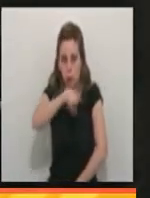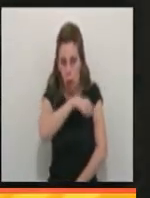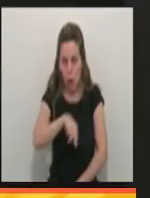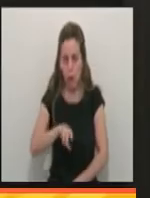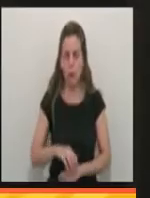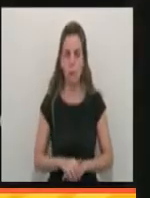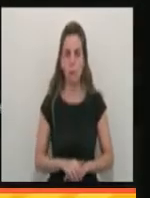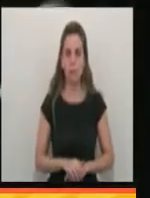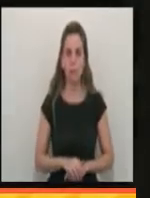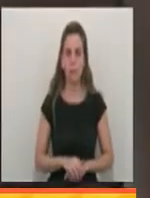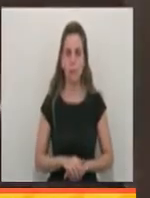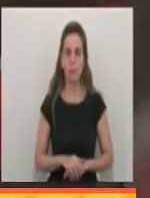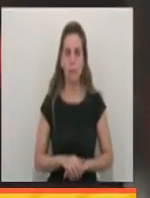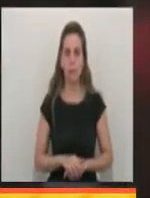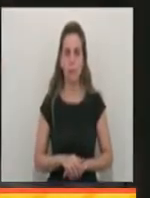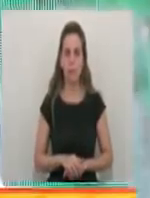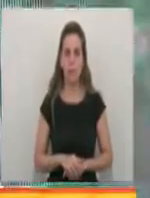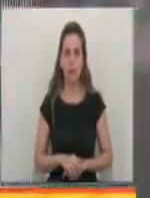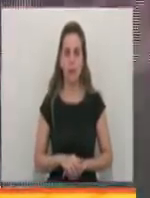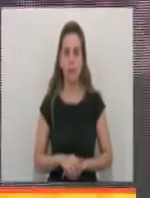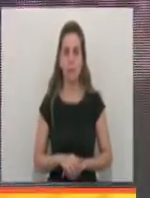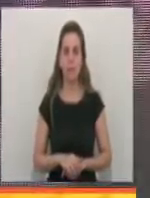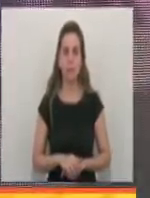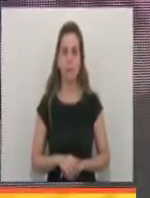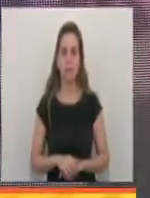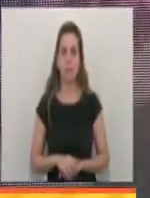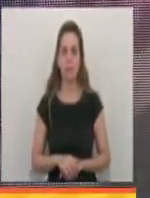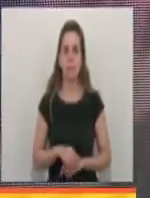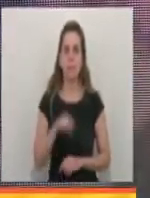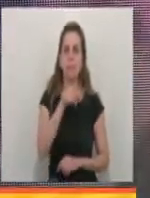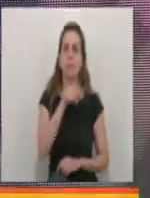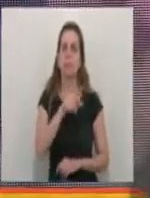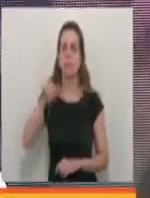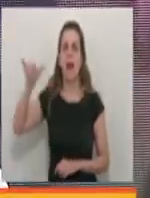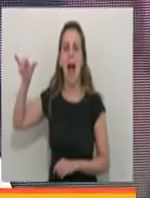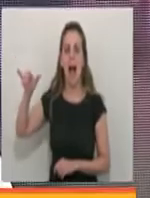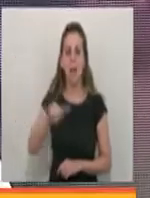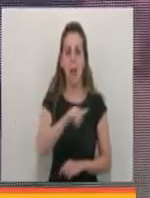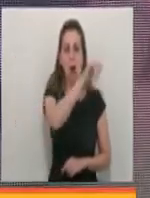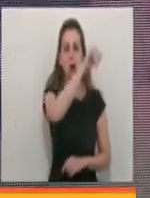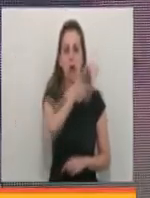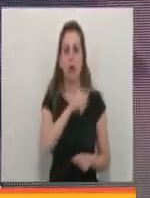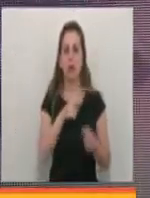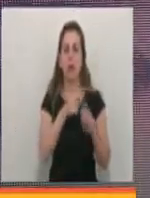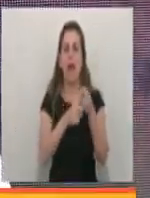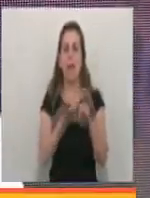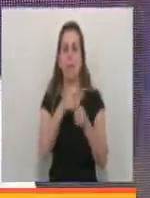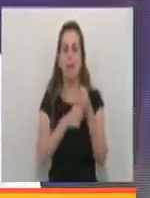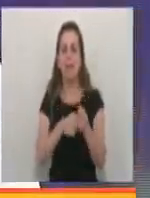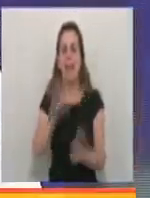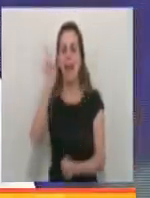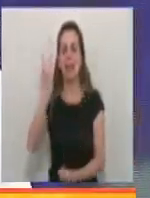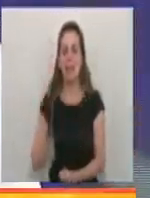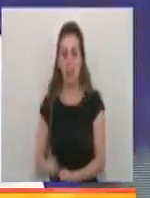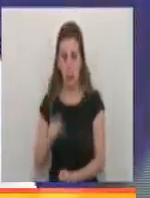Este avión perteneciente a una línea aérea de Venezuela que se alquila como charter en este vuelo, el mismo que utilizó también la selección argentina para su vuelo a